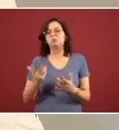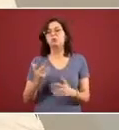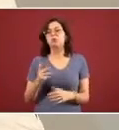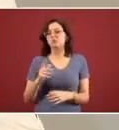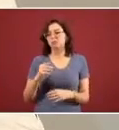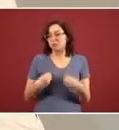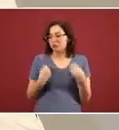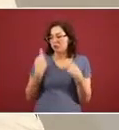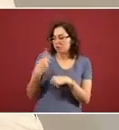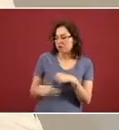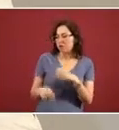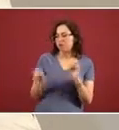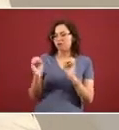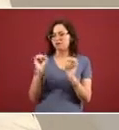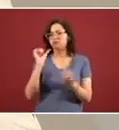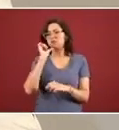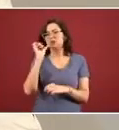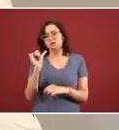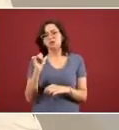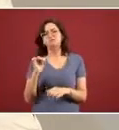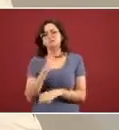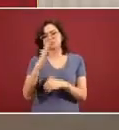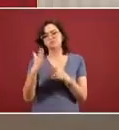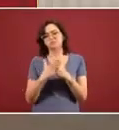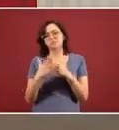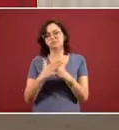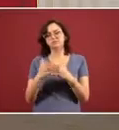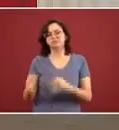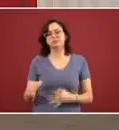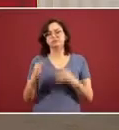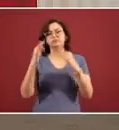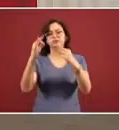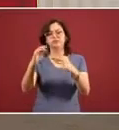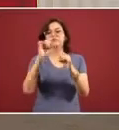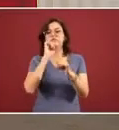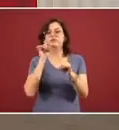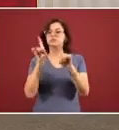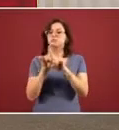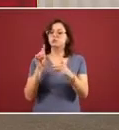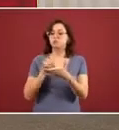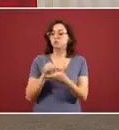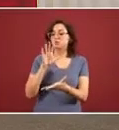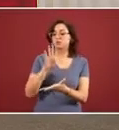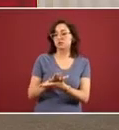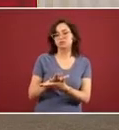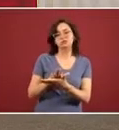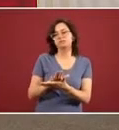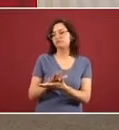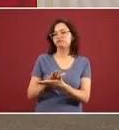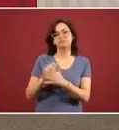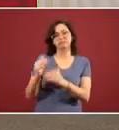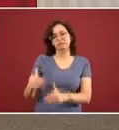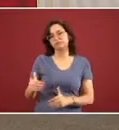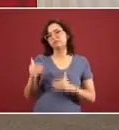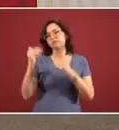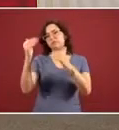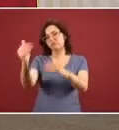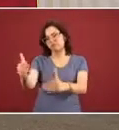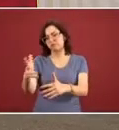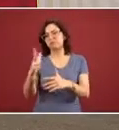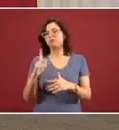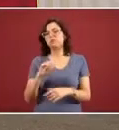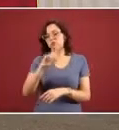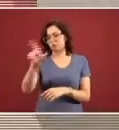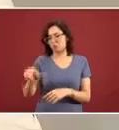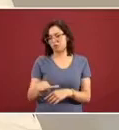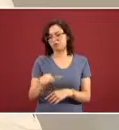hemos también, en algunos casos, la consulta externa reprogramado. Hemos hecho espacios también a través de la